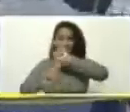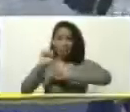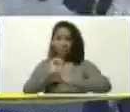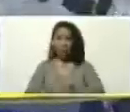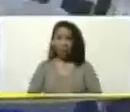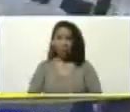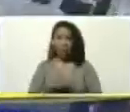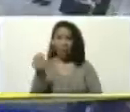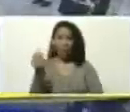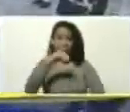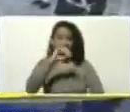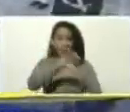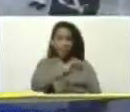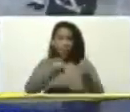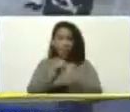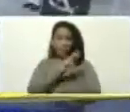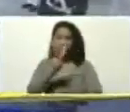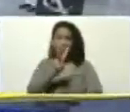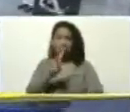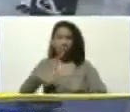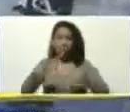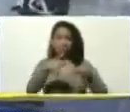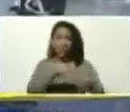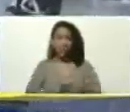y demás vicepresidentes sectoriales.